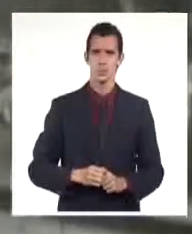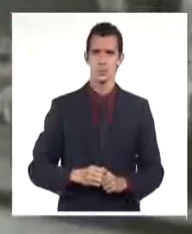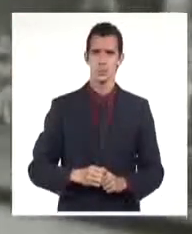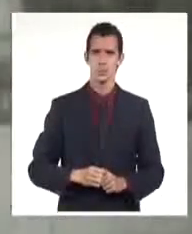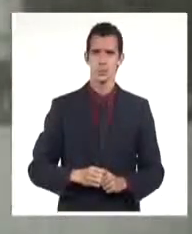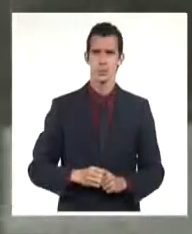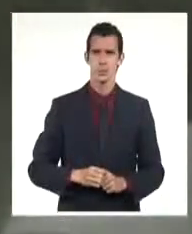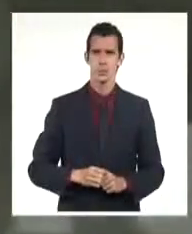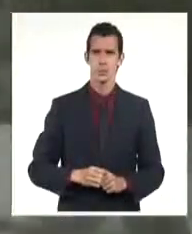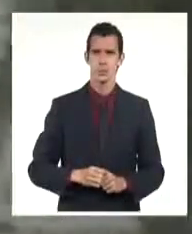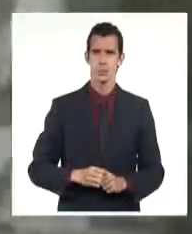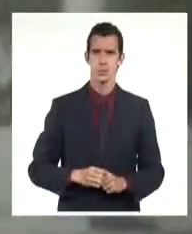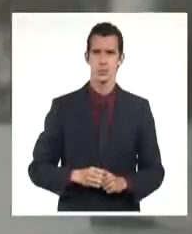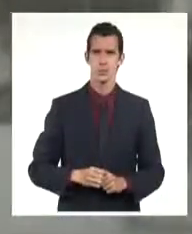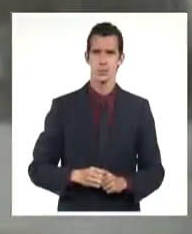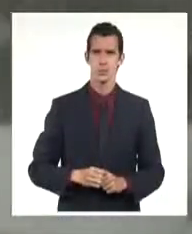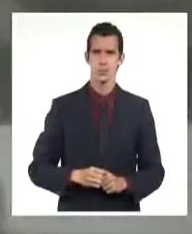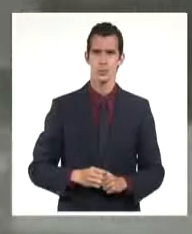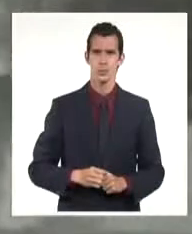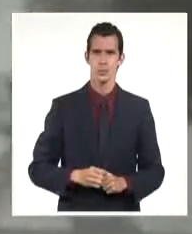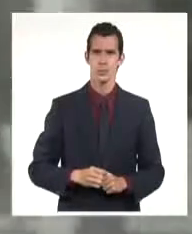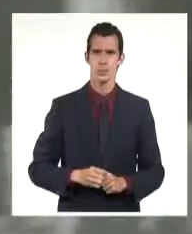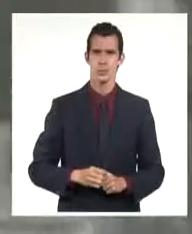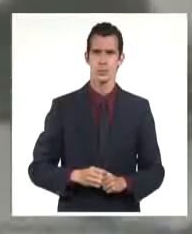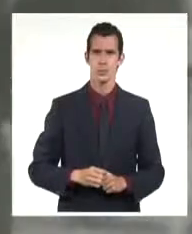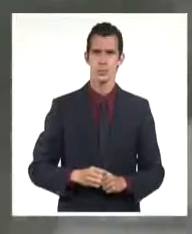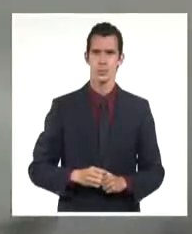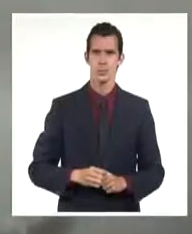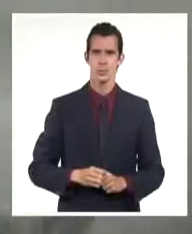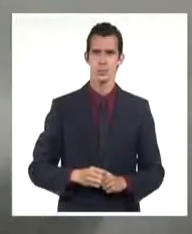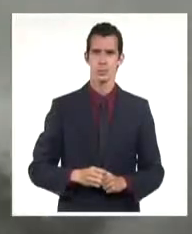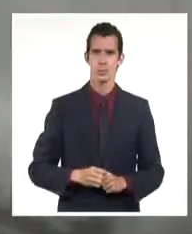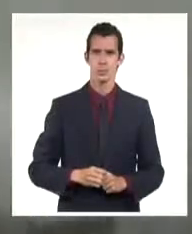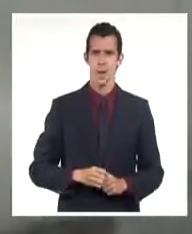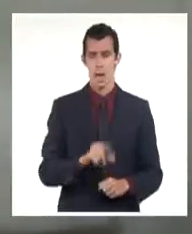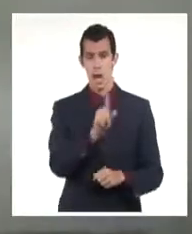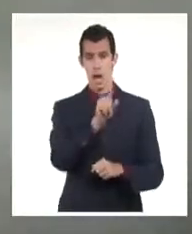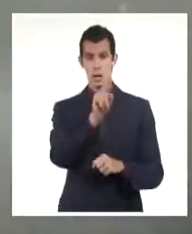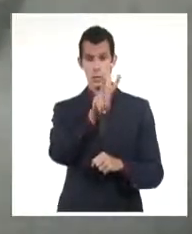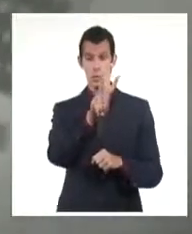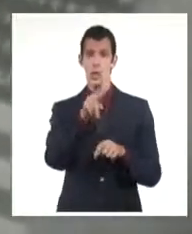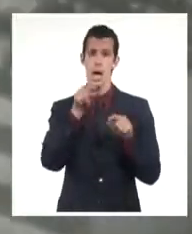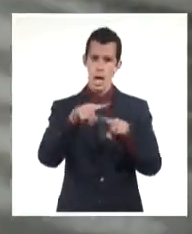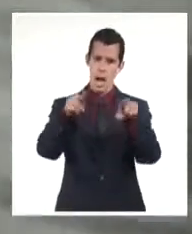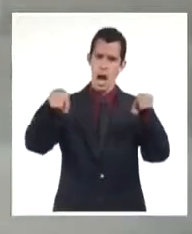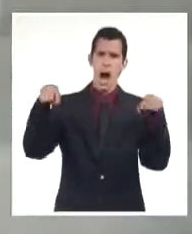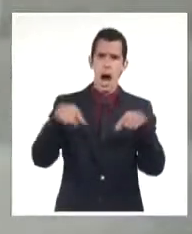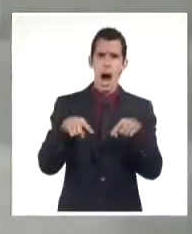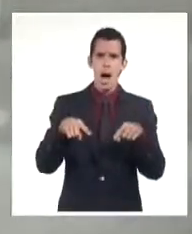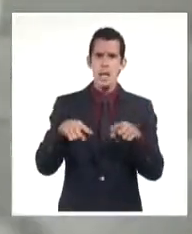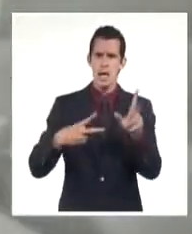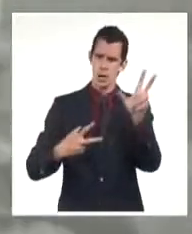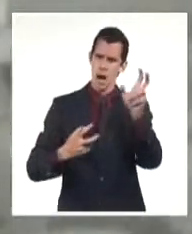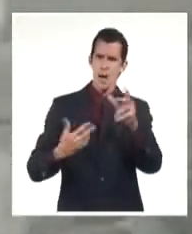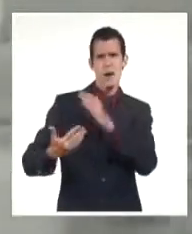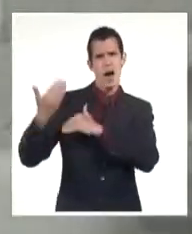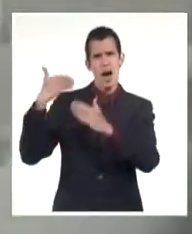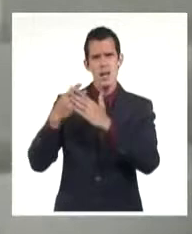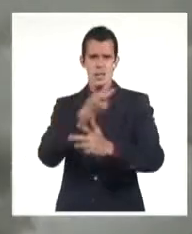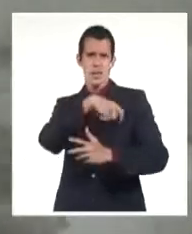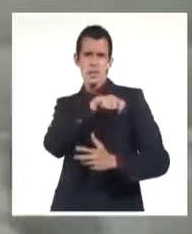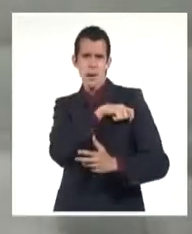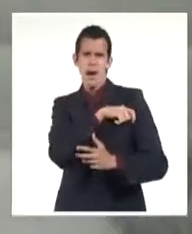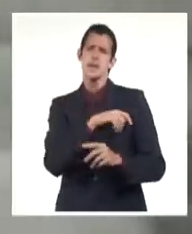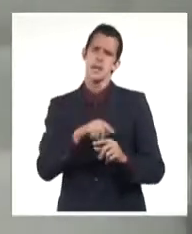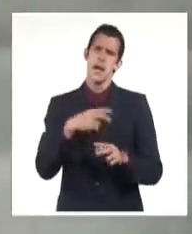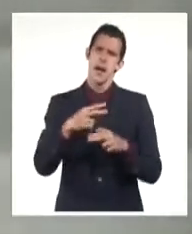tuvo lugar en el Palacio de la Plaza de Armas la ceremonia de transmisión de poderes, en la cual el gobernador de la isla,